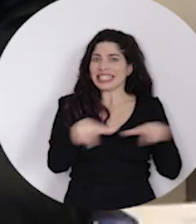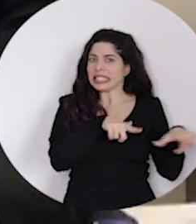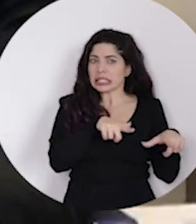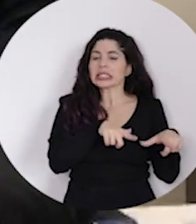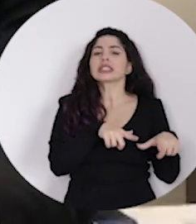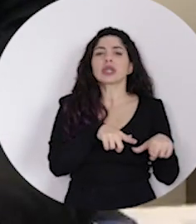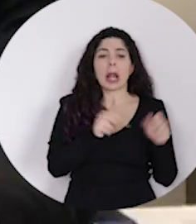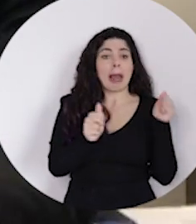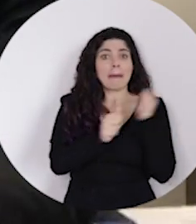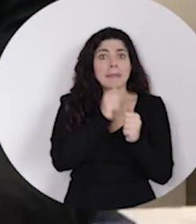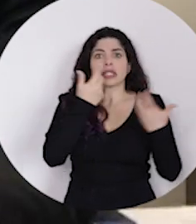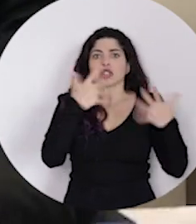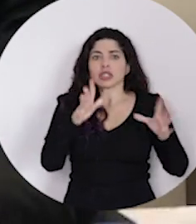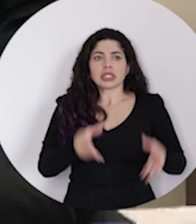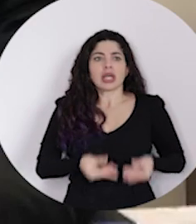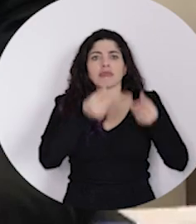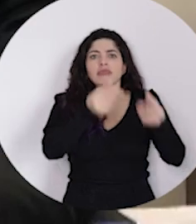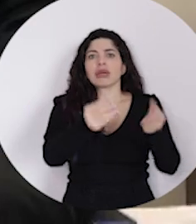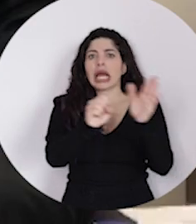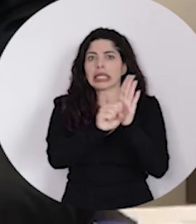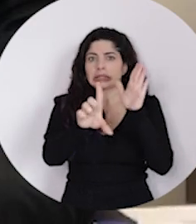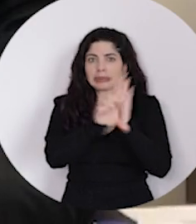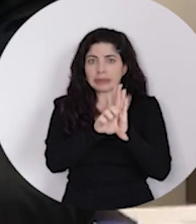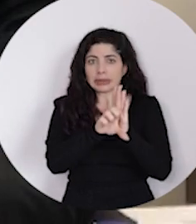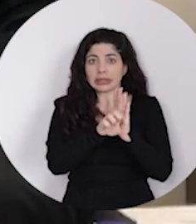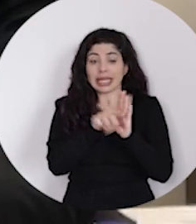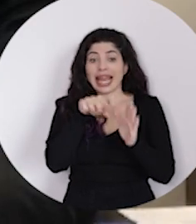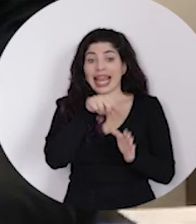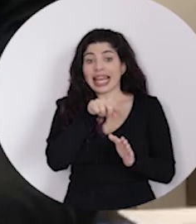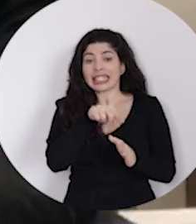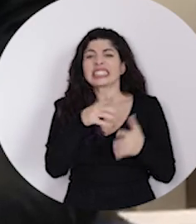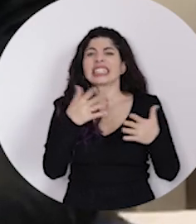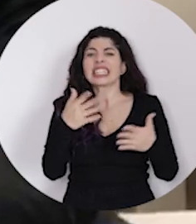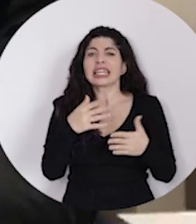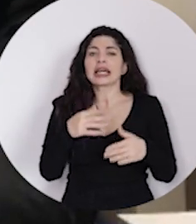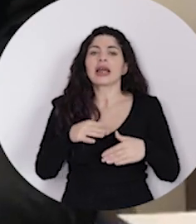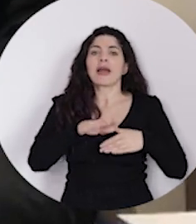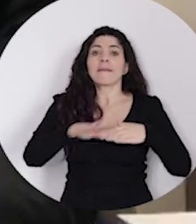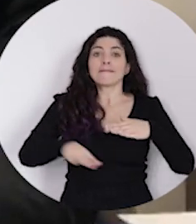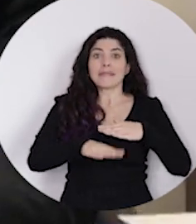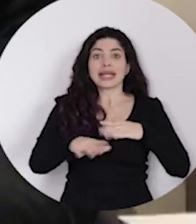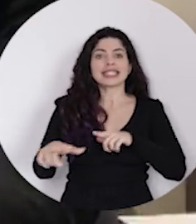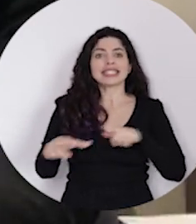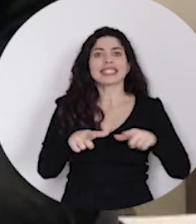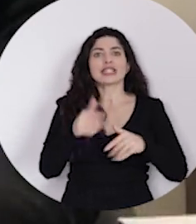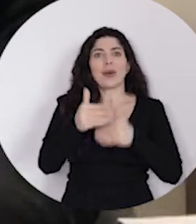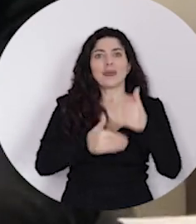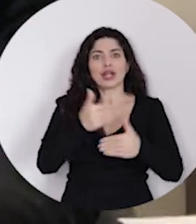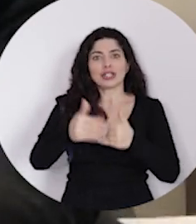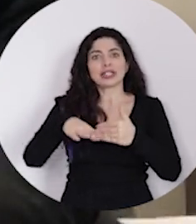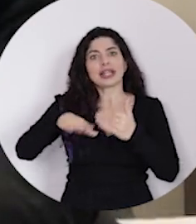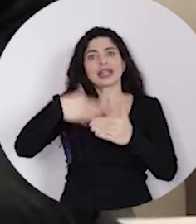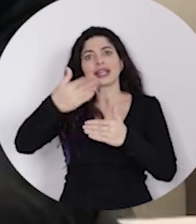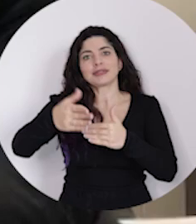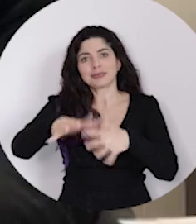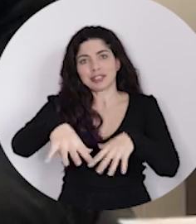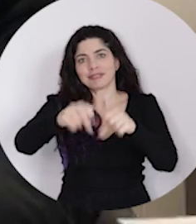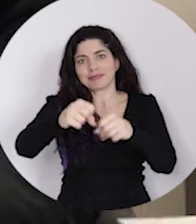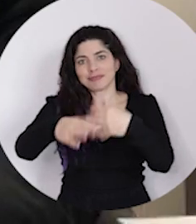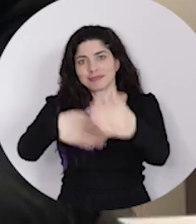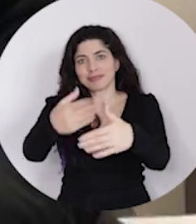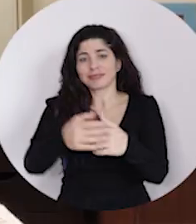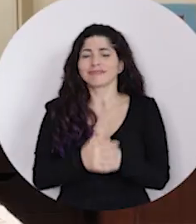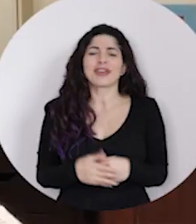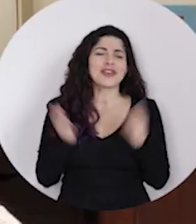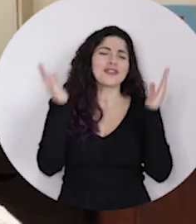dejó escritas y en su mayoría en la corriente legislativa. Tales constituyeron la base del proceso que continuaría